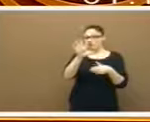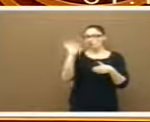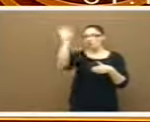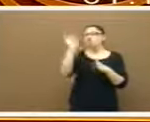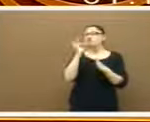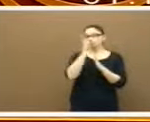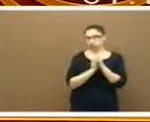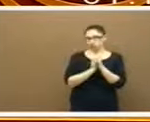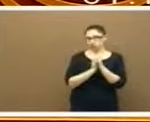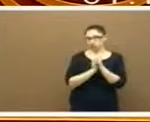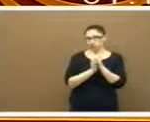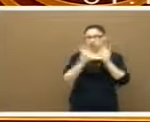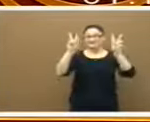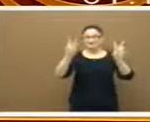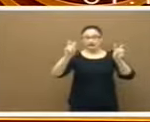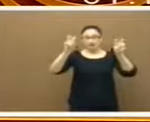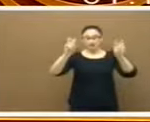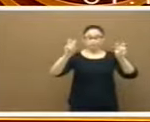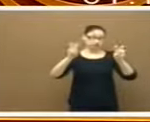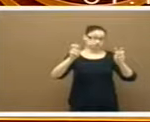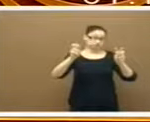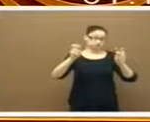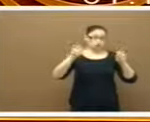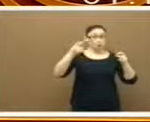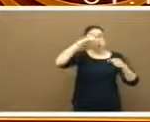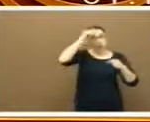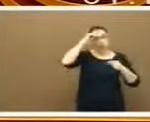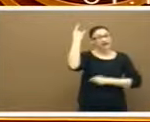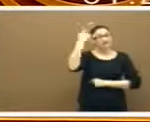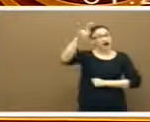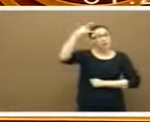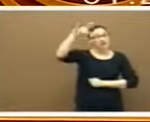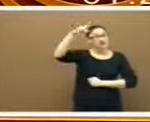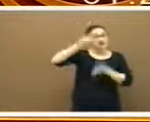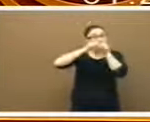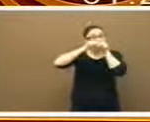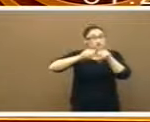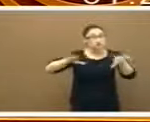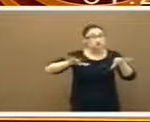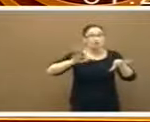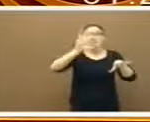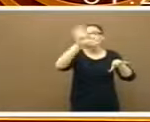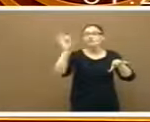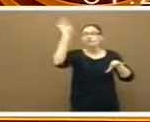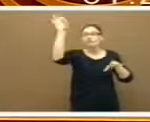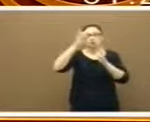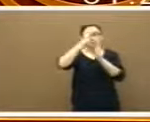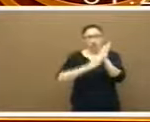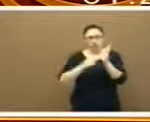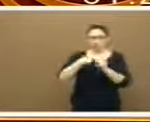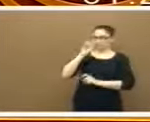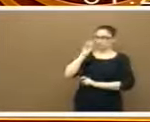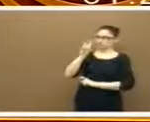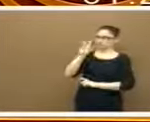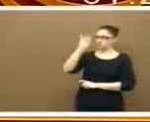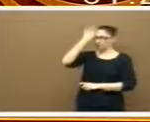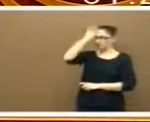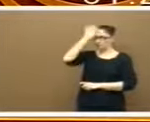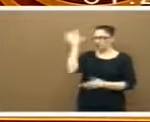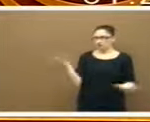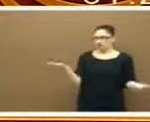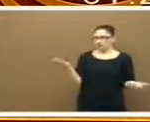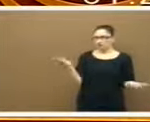las ayudas a la difusión de la cultura taurina por la transaccional que ha metido antes, pues yo me he quedado aquí un poco ya como descolocado, porque lo que ustedes hacen